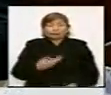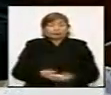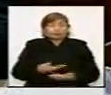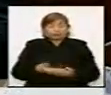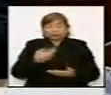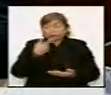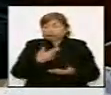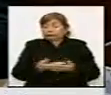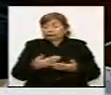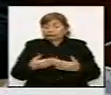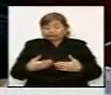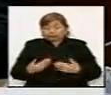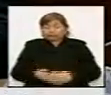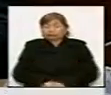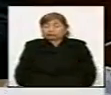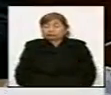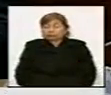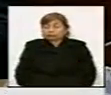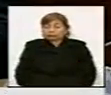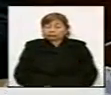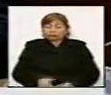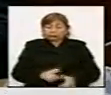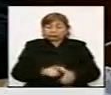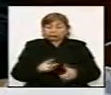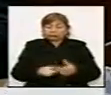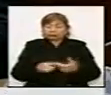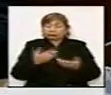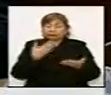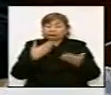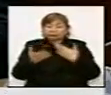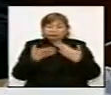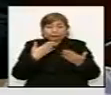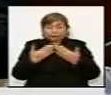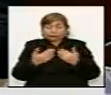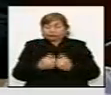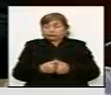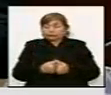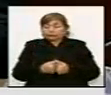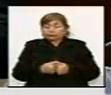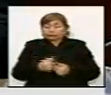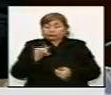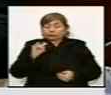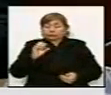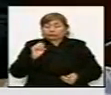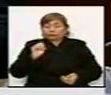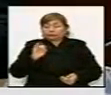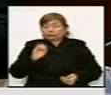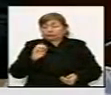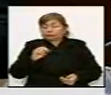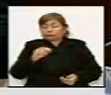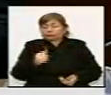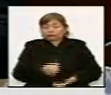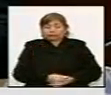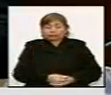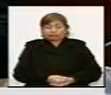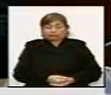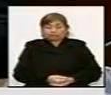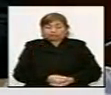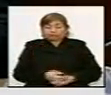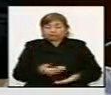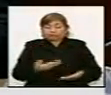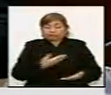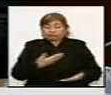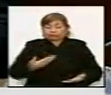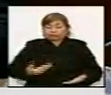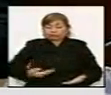un desembolso, obviamente. Entonces esto habría que conversar, colega Yesenia, con el